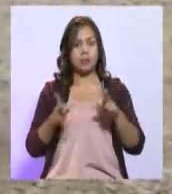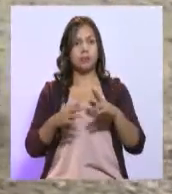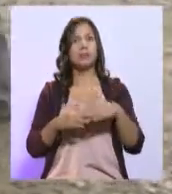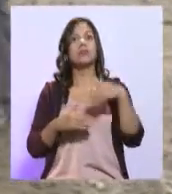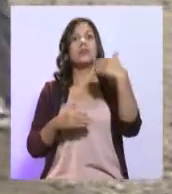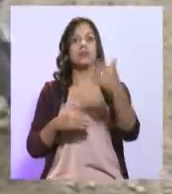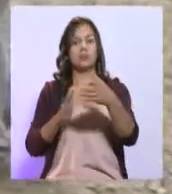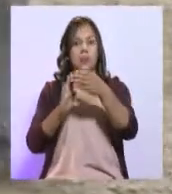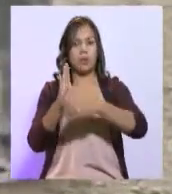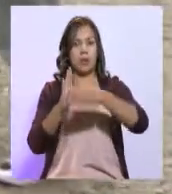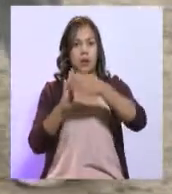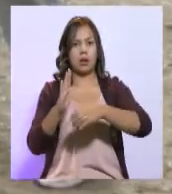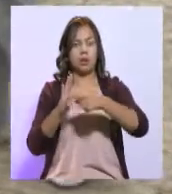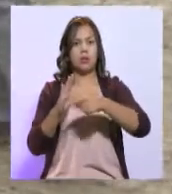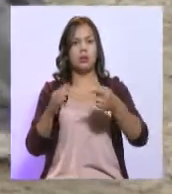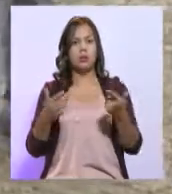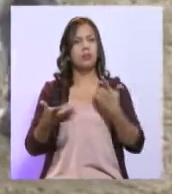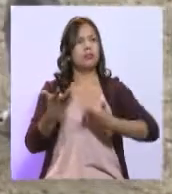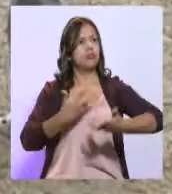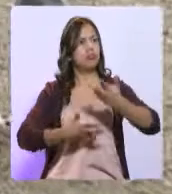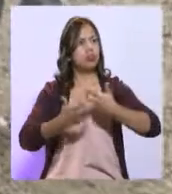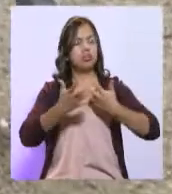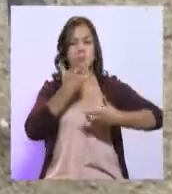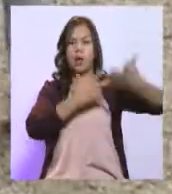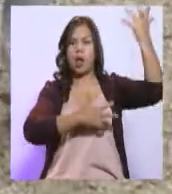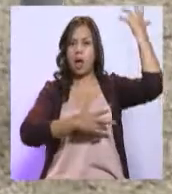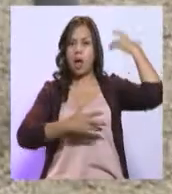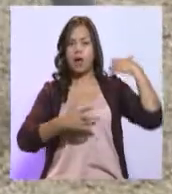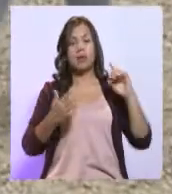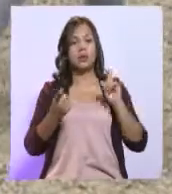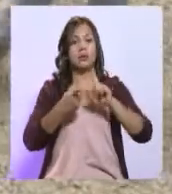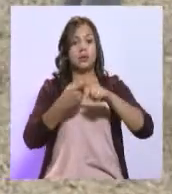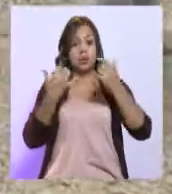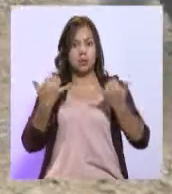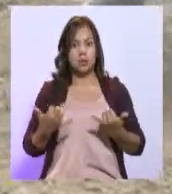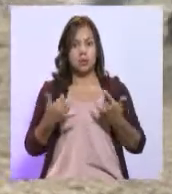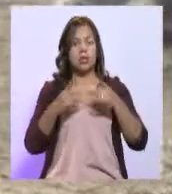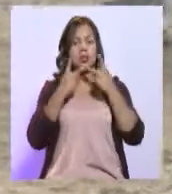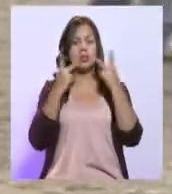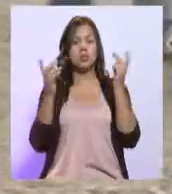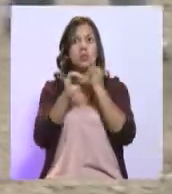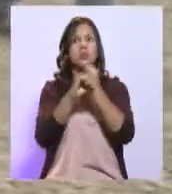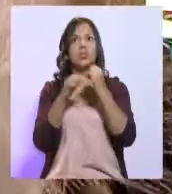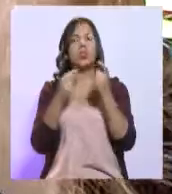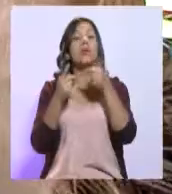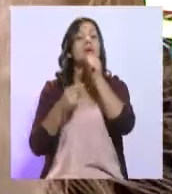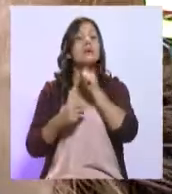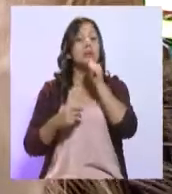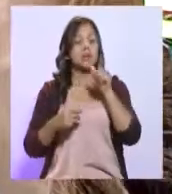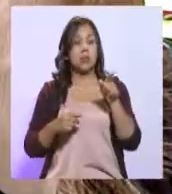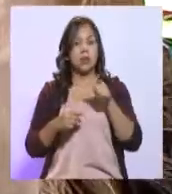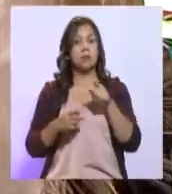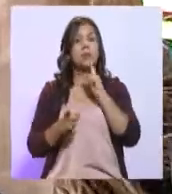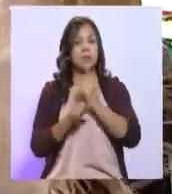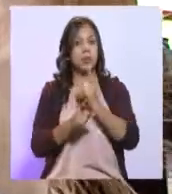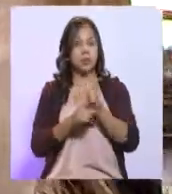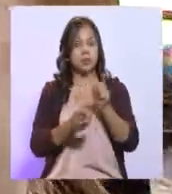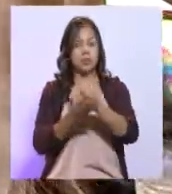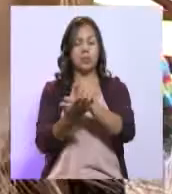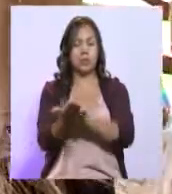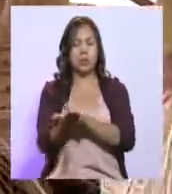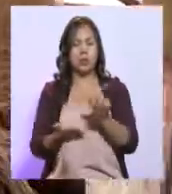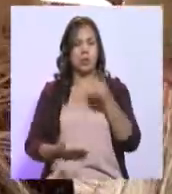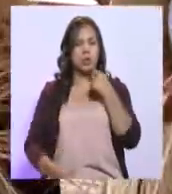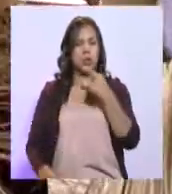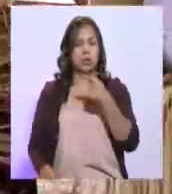capítulo visibiliza la relación de los hablantes ancestrales con las instituciones, sean públicas o privadas. Es así que en el proyecto resalta que los